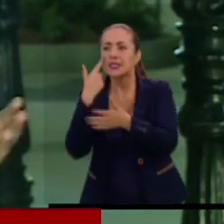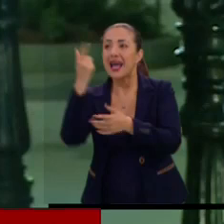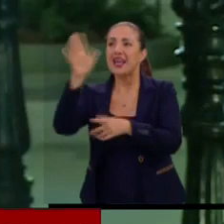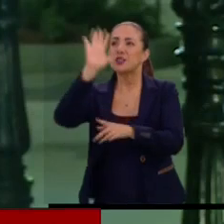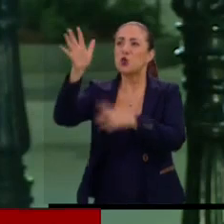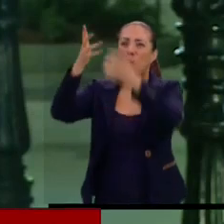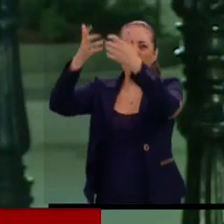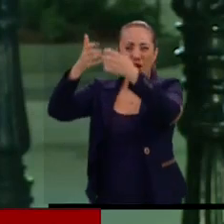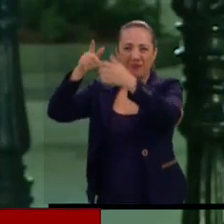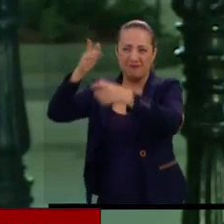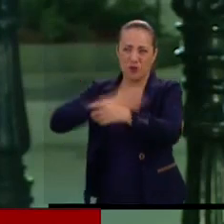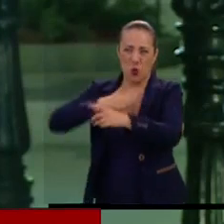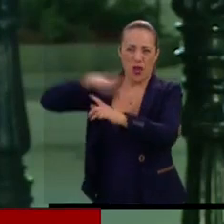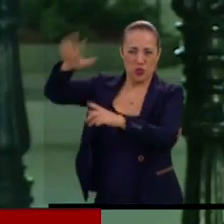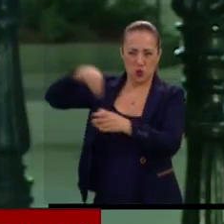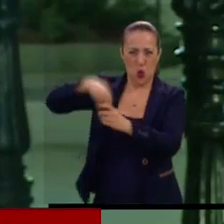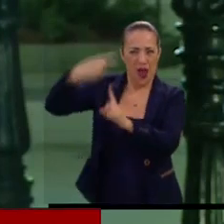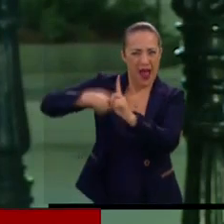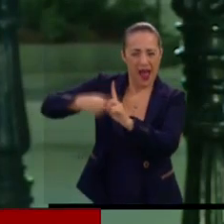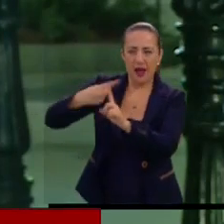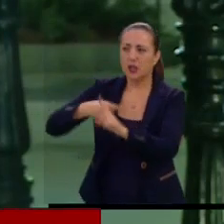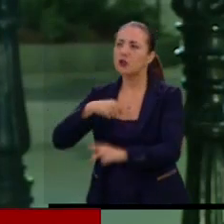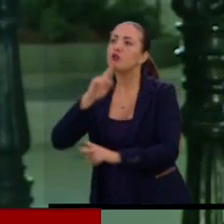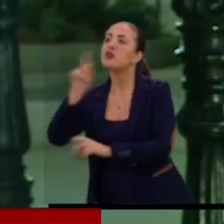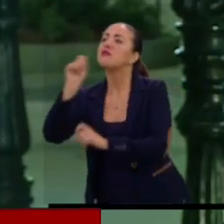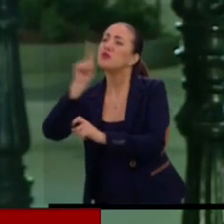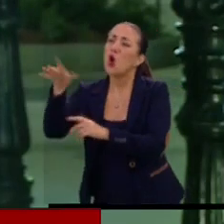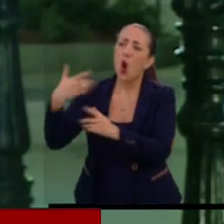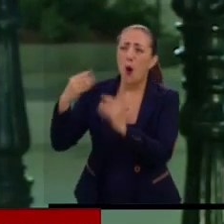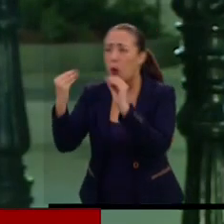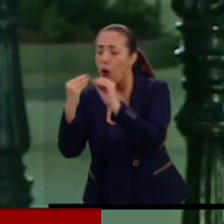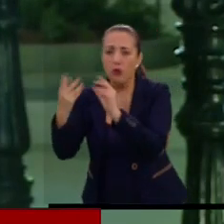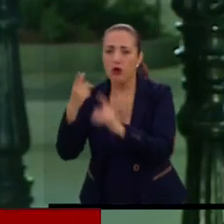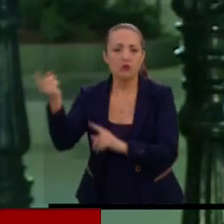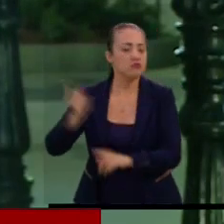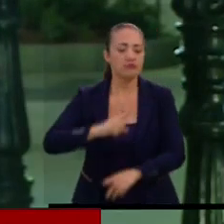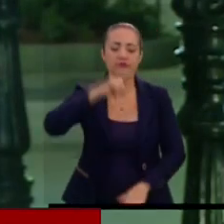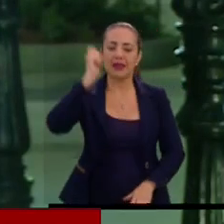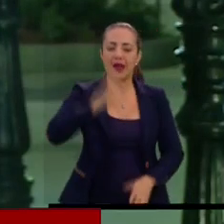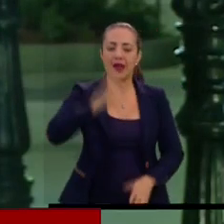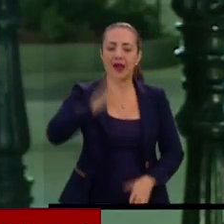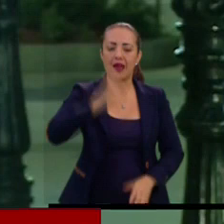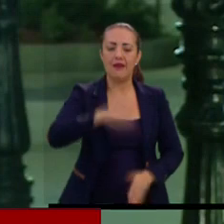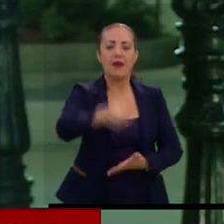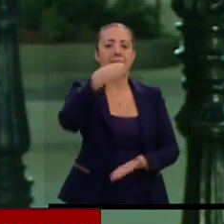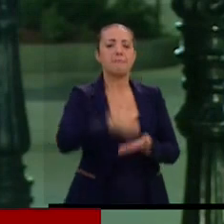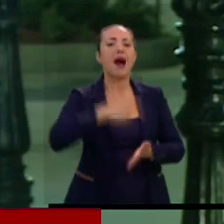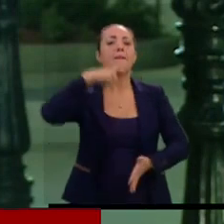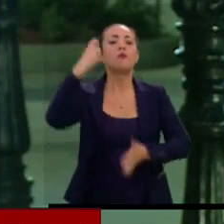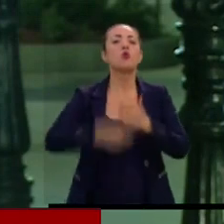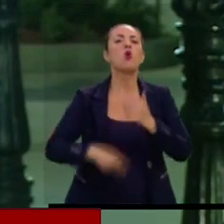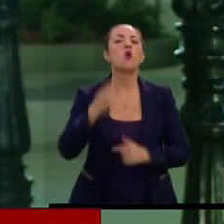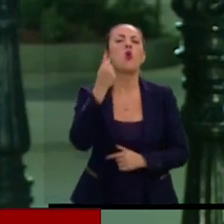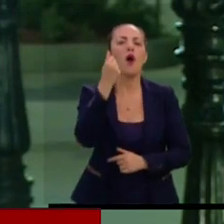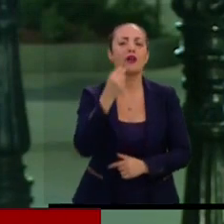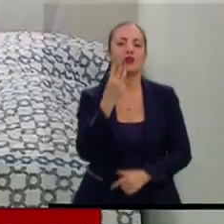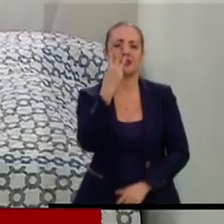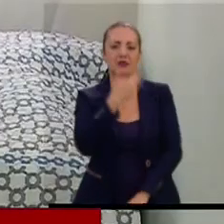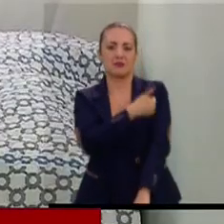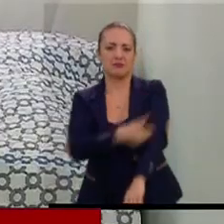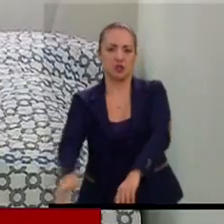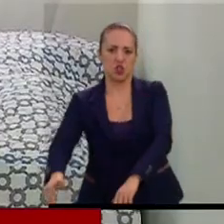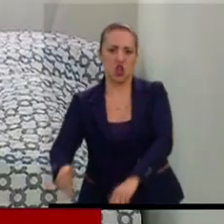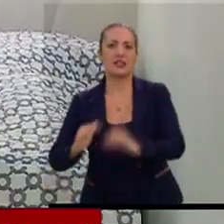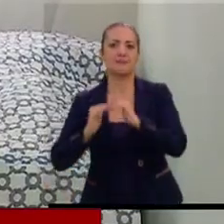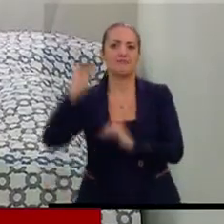y lamentablemente la respuesta es que tenían que pagar, en este caso, la penalidad que supera los 3 millones de pesos.